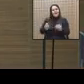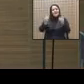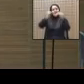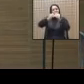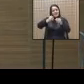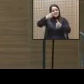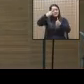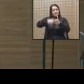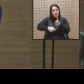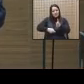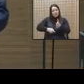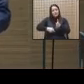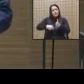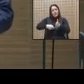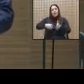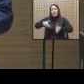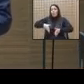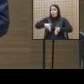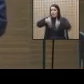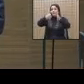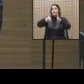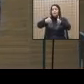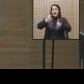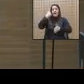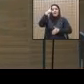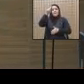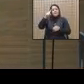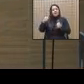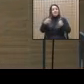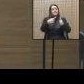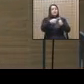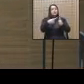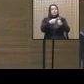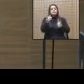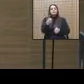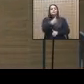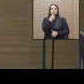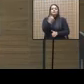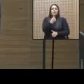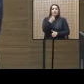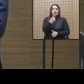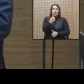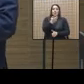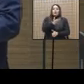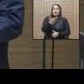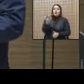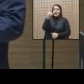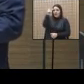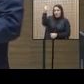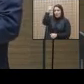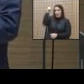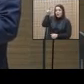una ruta para priorizar solo lo que al gobierno le precisa.